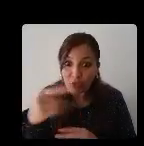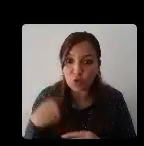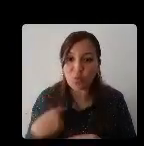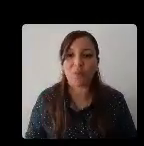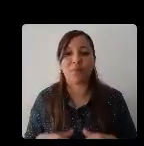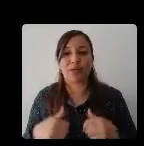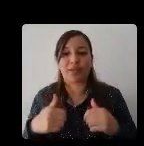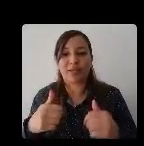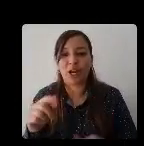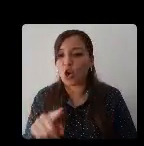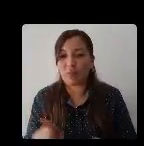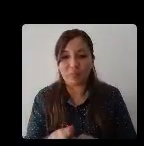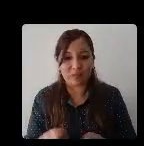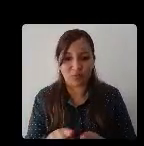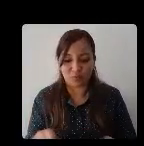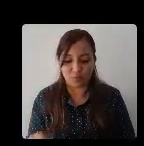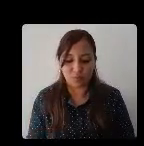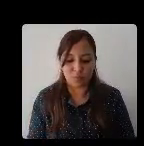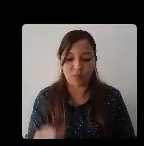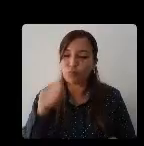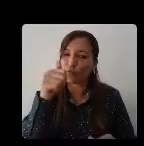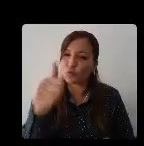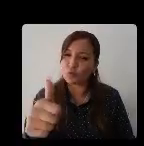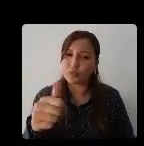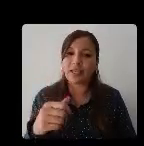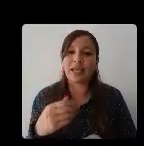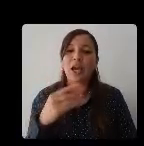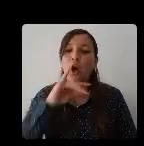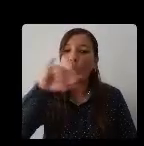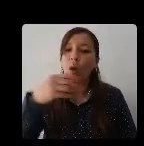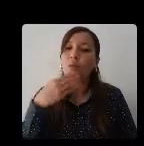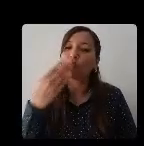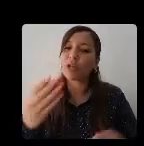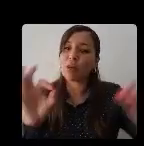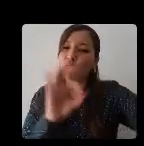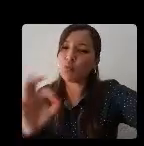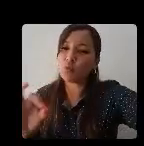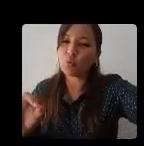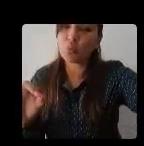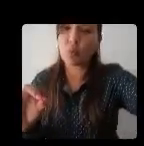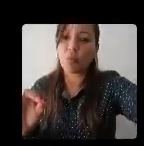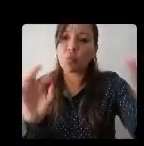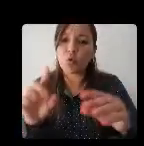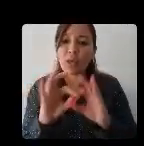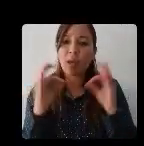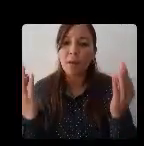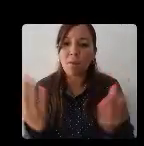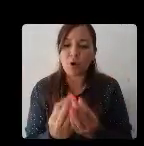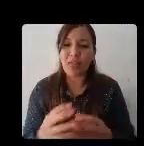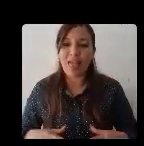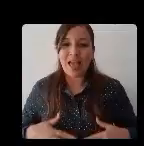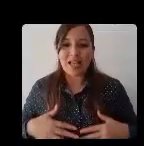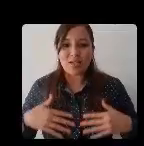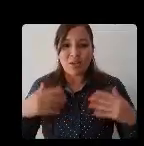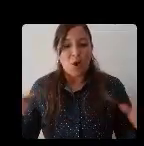emprendimiento y ver siempre qué nuevos servicios ofrecen. Ahora también esa importancia no solo de nuevas experiencias